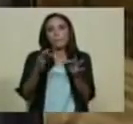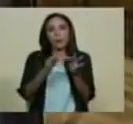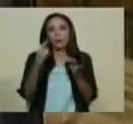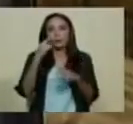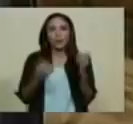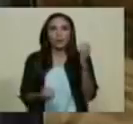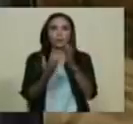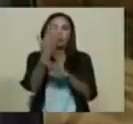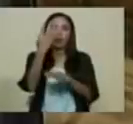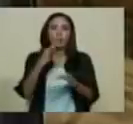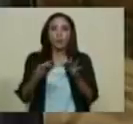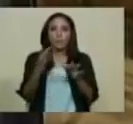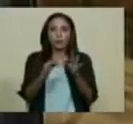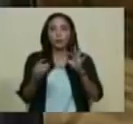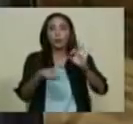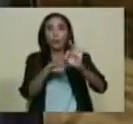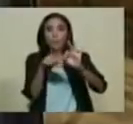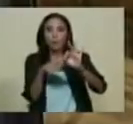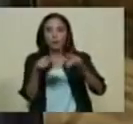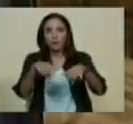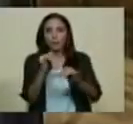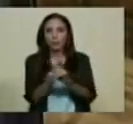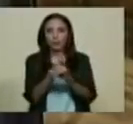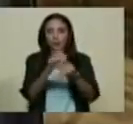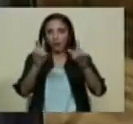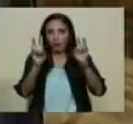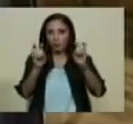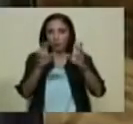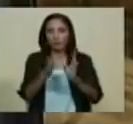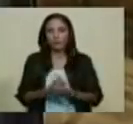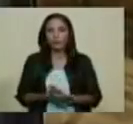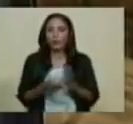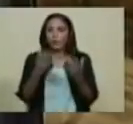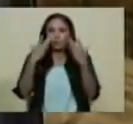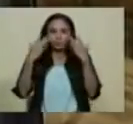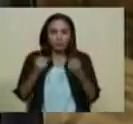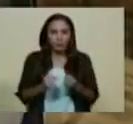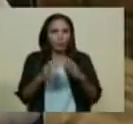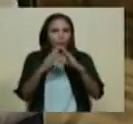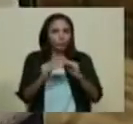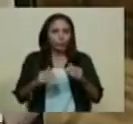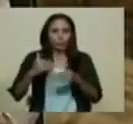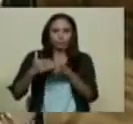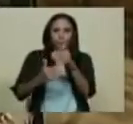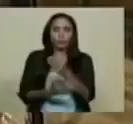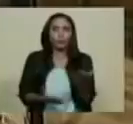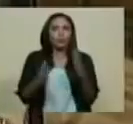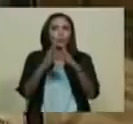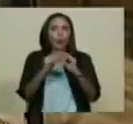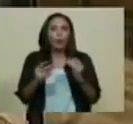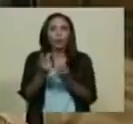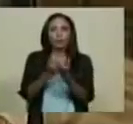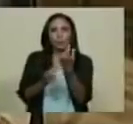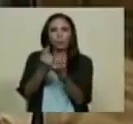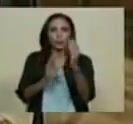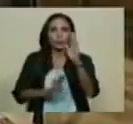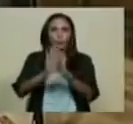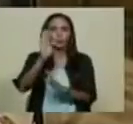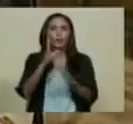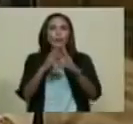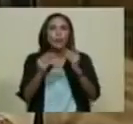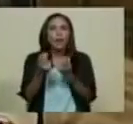criptodivisa venezolana, y estoy seguro que esto también irá construyendo, fortaleciendo lo que será el ecosistema de toda la